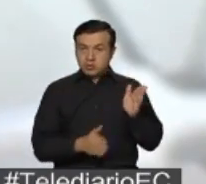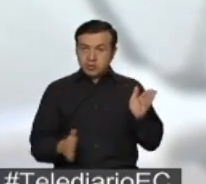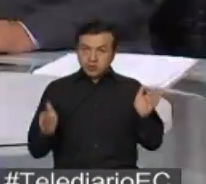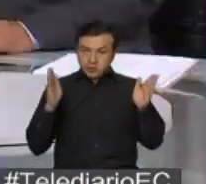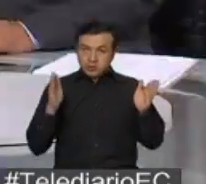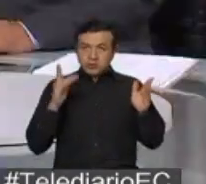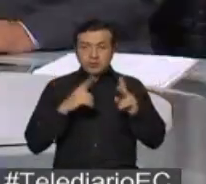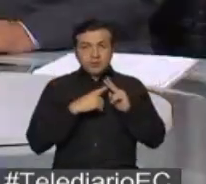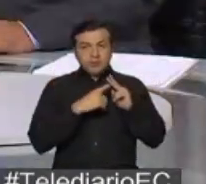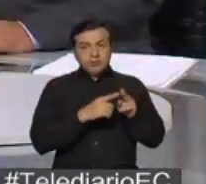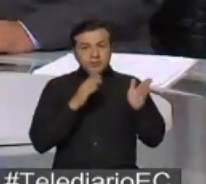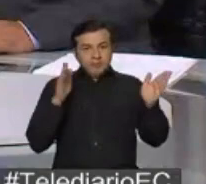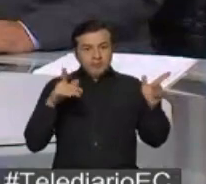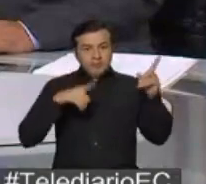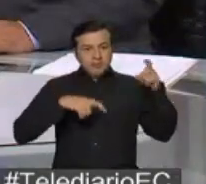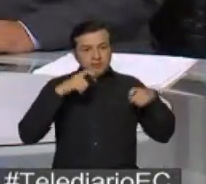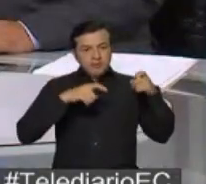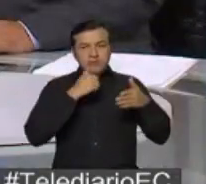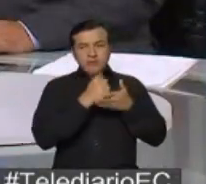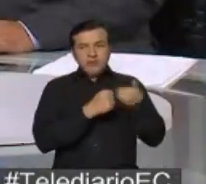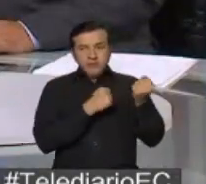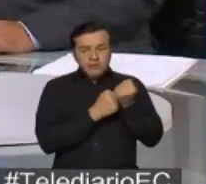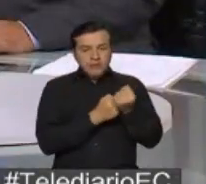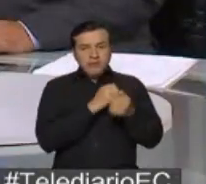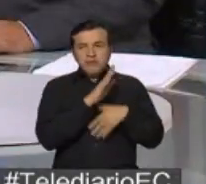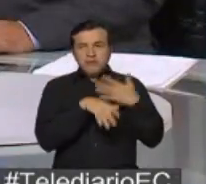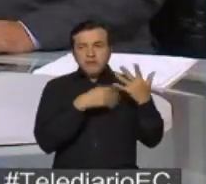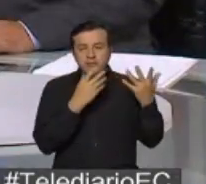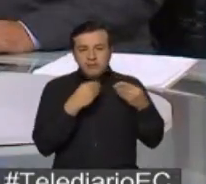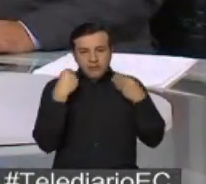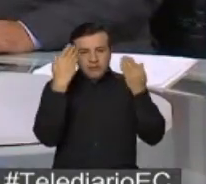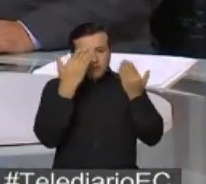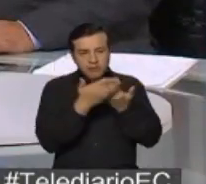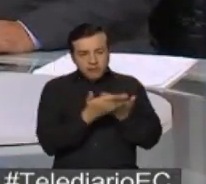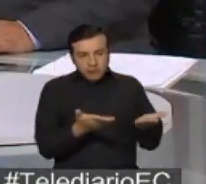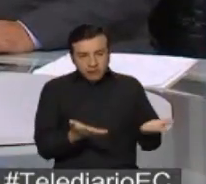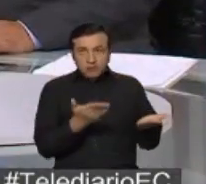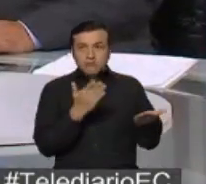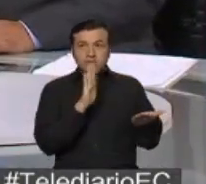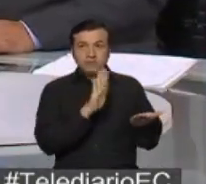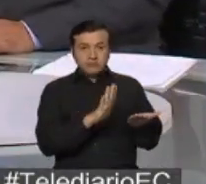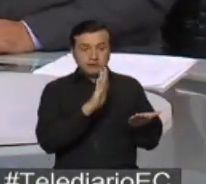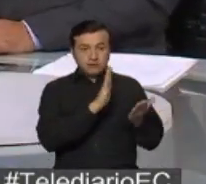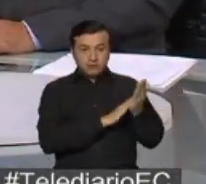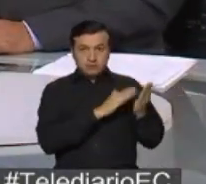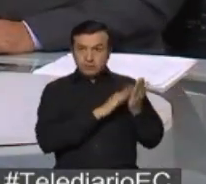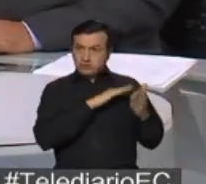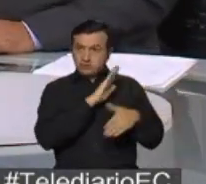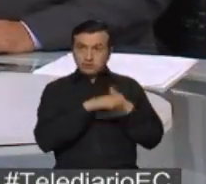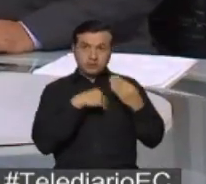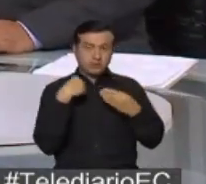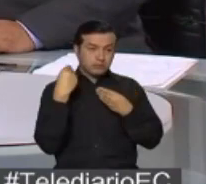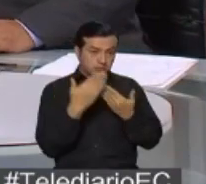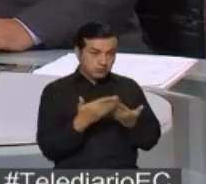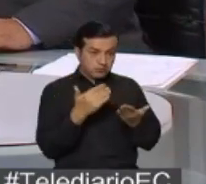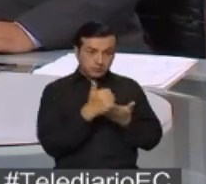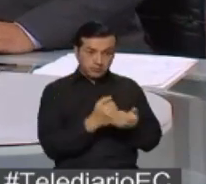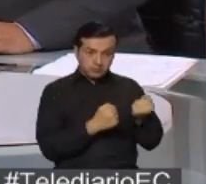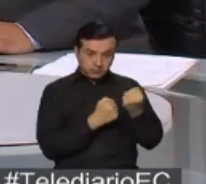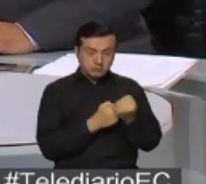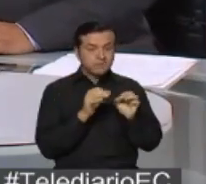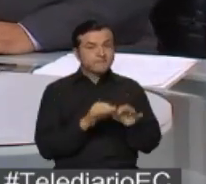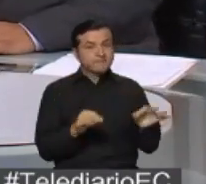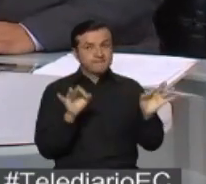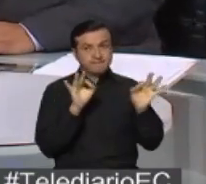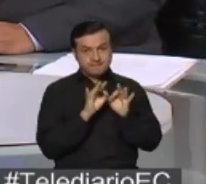aquí también le pedimos a las cooperativas que puedan traslapar lo y trasladarlo hacia esos socios claros para que esto también ayuda de una manera